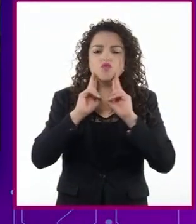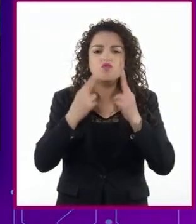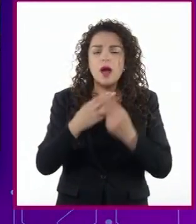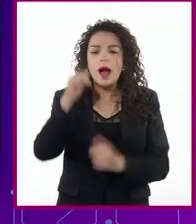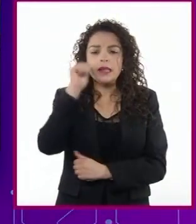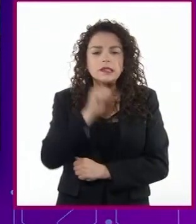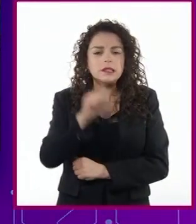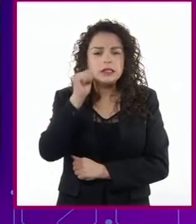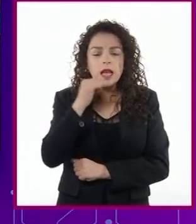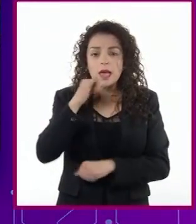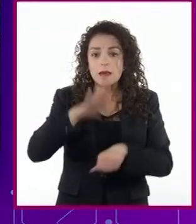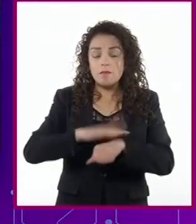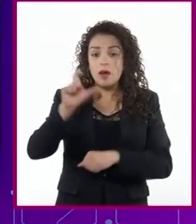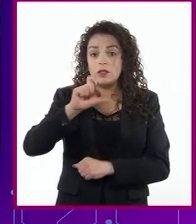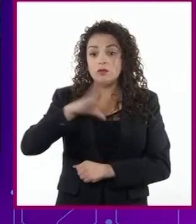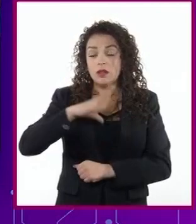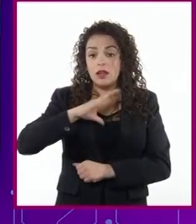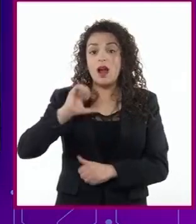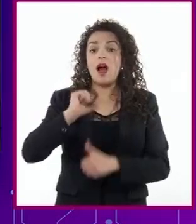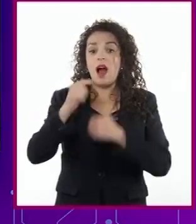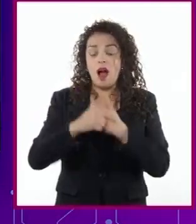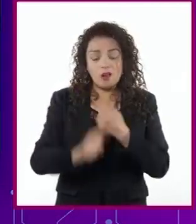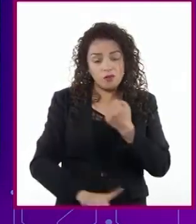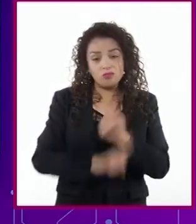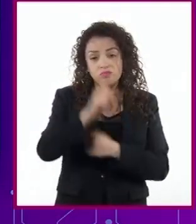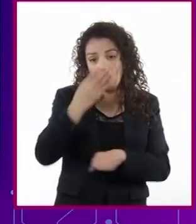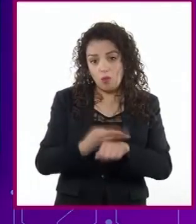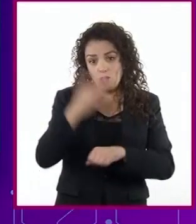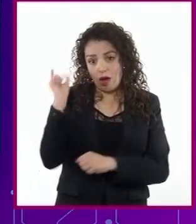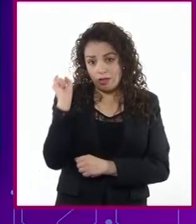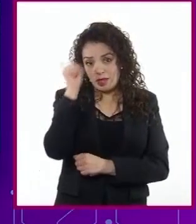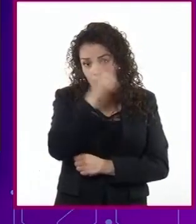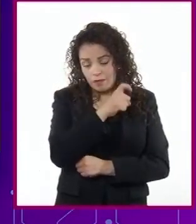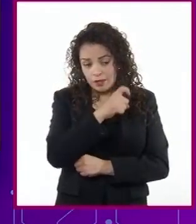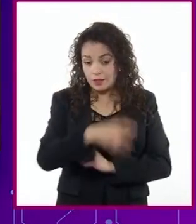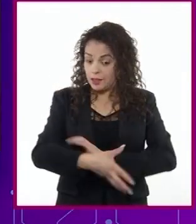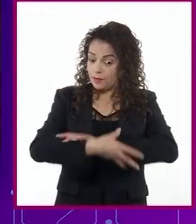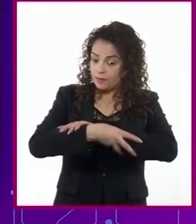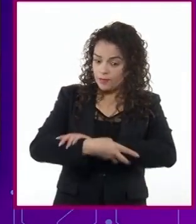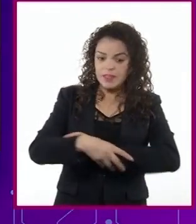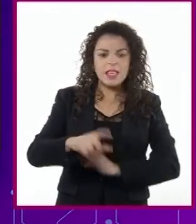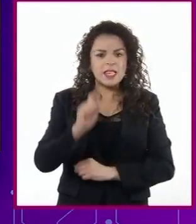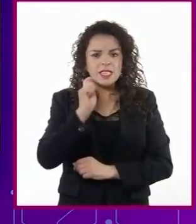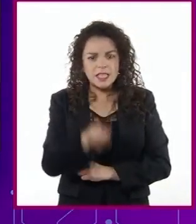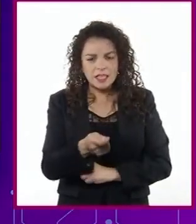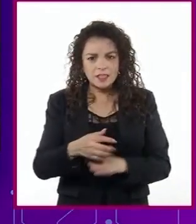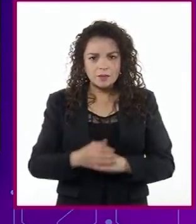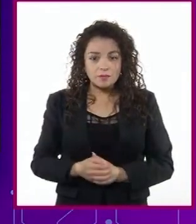sobre todo cuando se experimentan situaciones difíciles. Ser solidario es buscar el